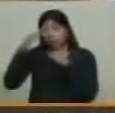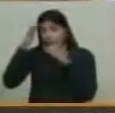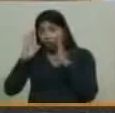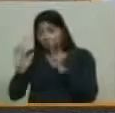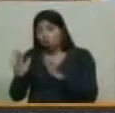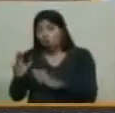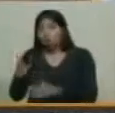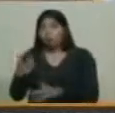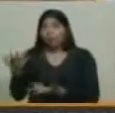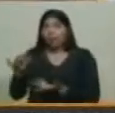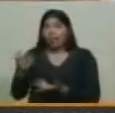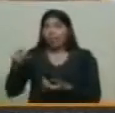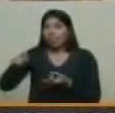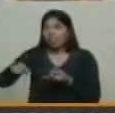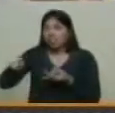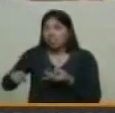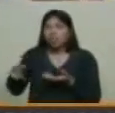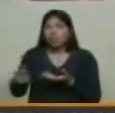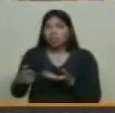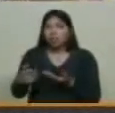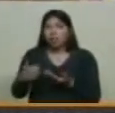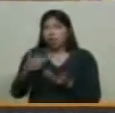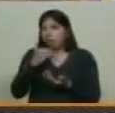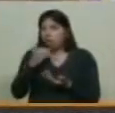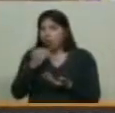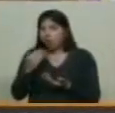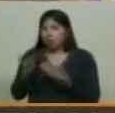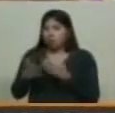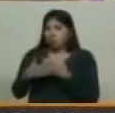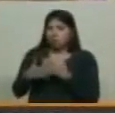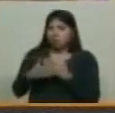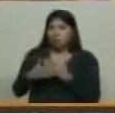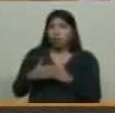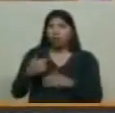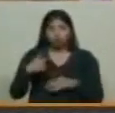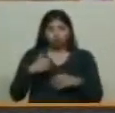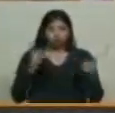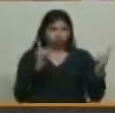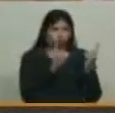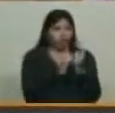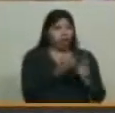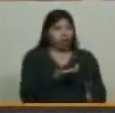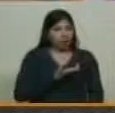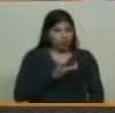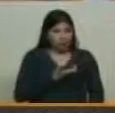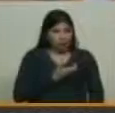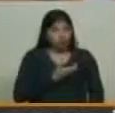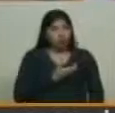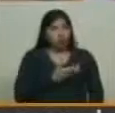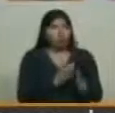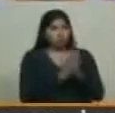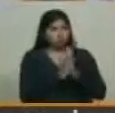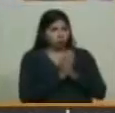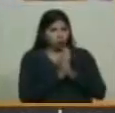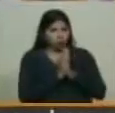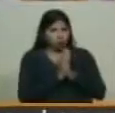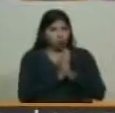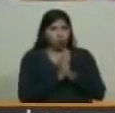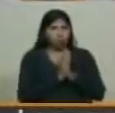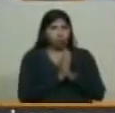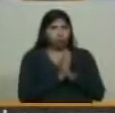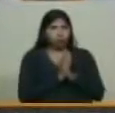de cara a ese cuatricentenario. Así que yo le he pedido al ciudadano alcalde que tenga la gentileza, y si el pueblo de Guarenas no